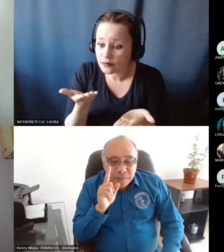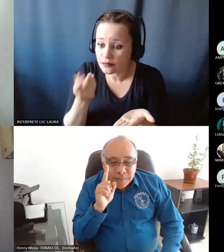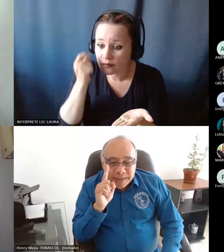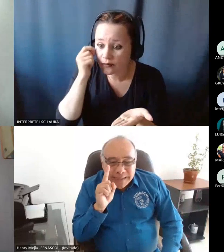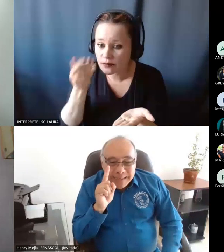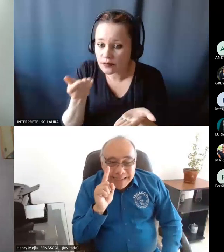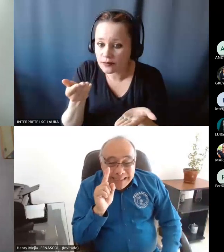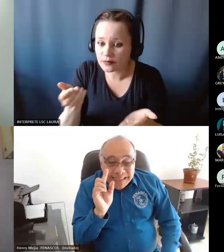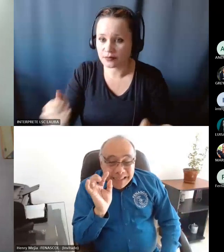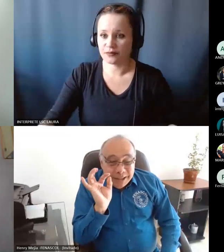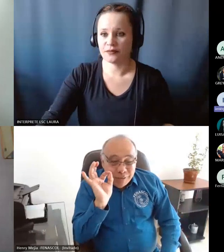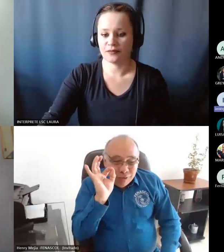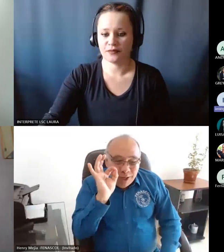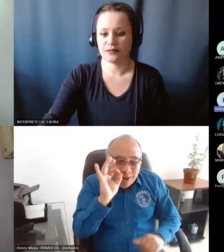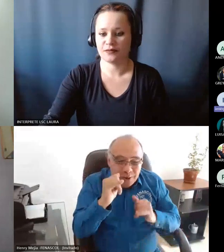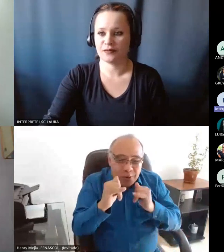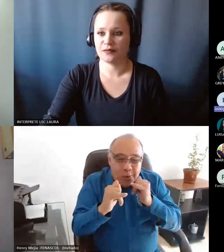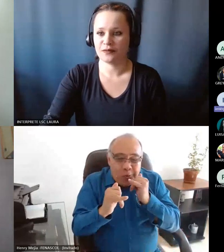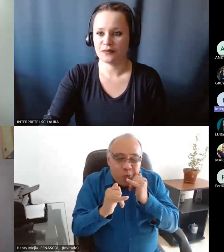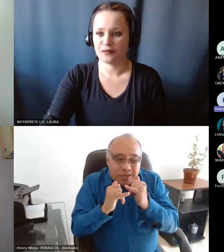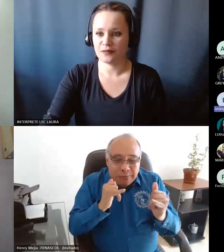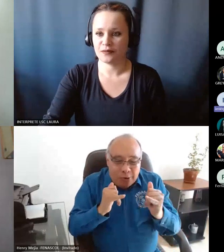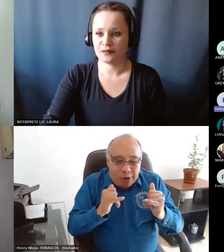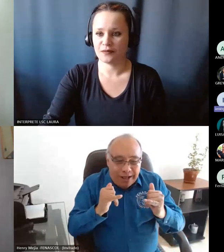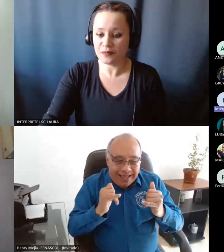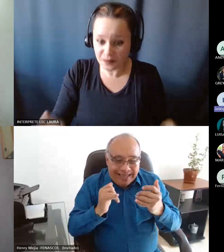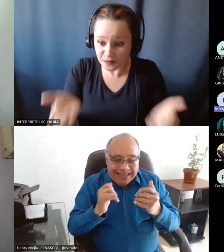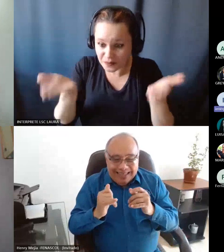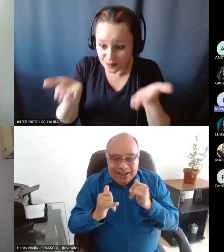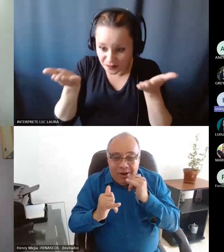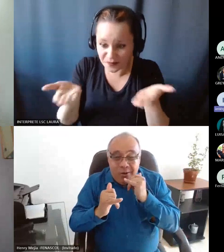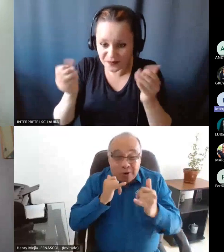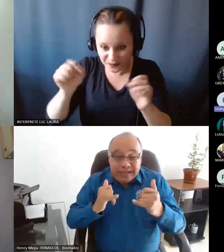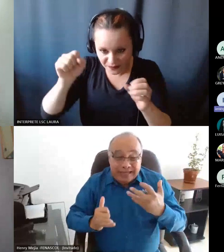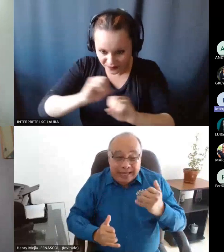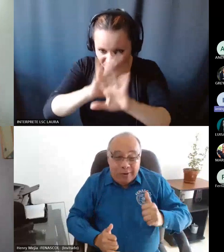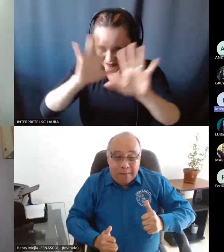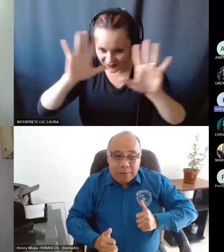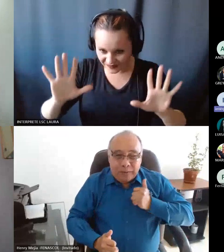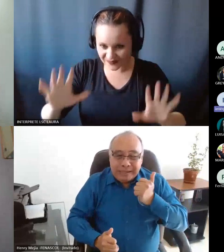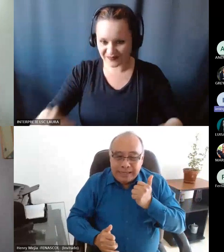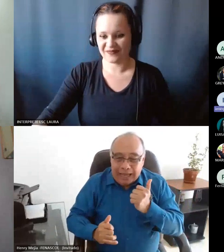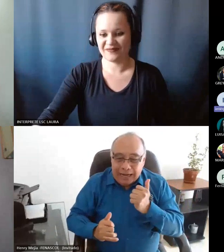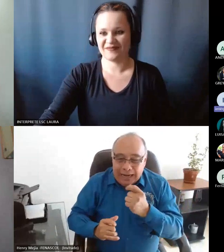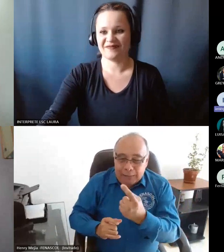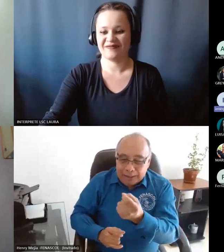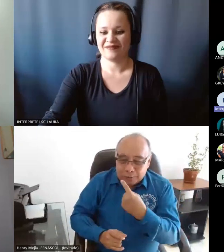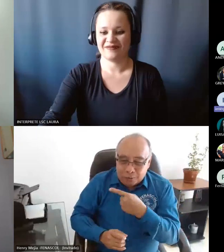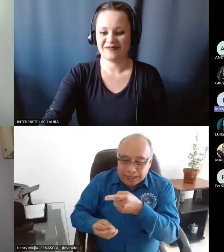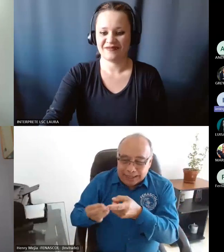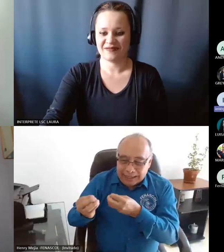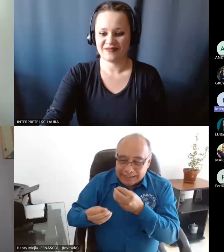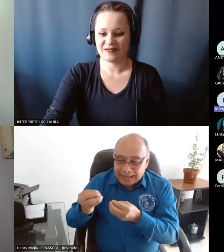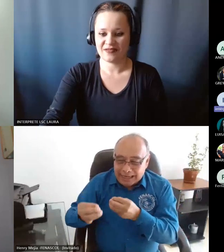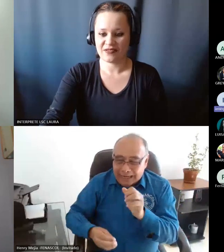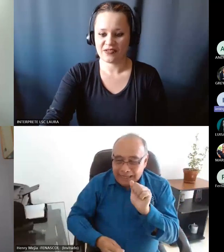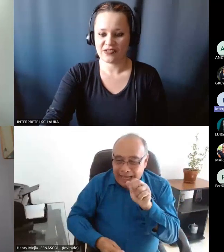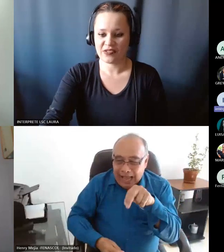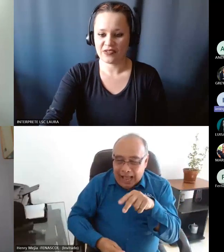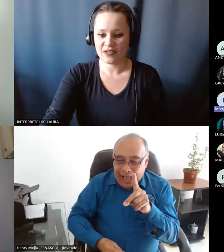algo adelante Sí una Un detallito adelante adelante adelante eh lo último eh